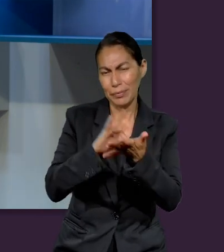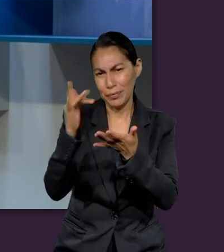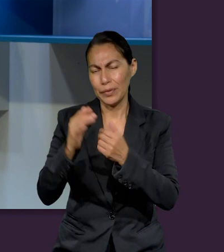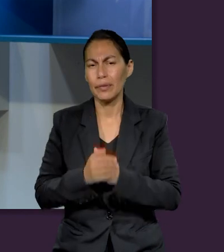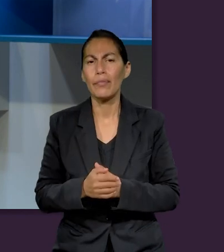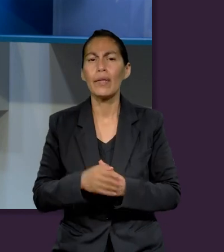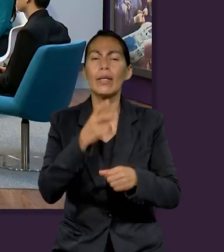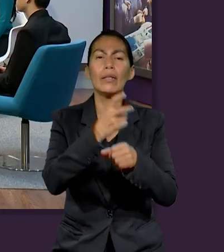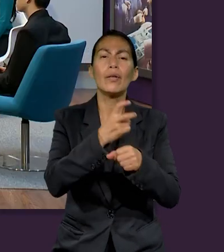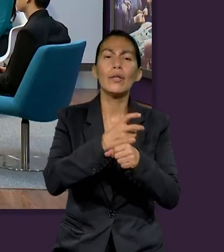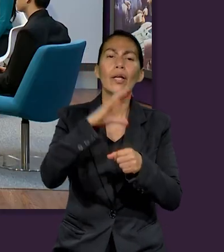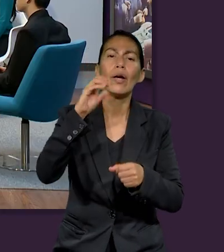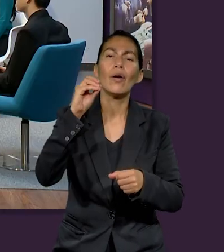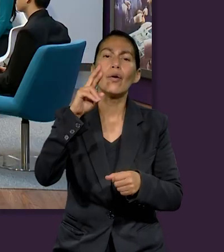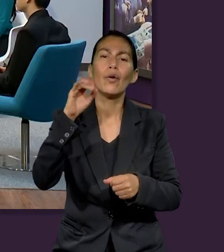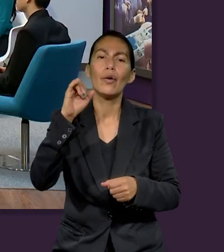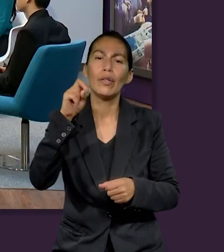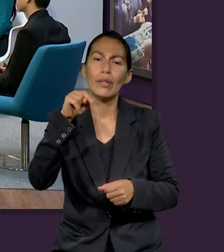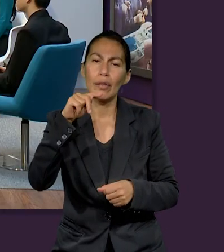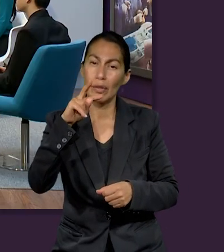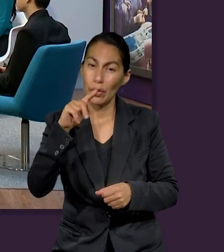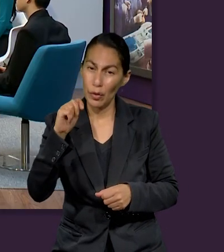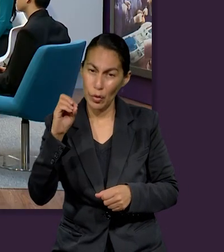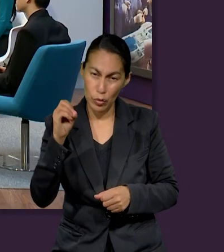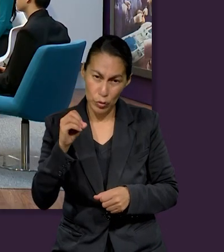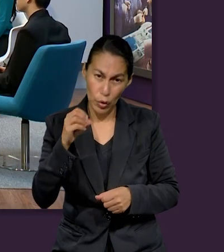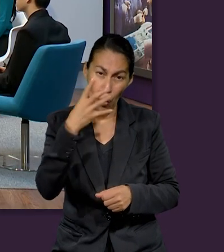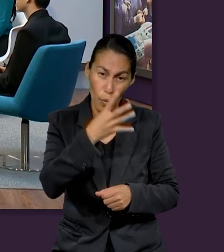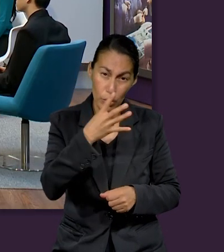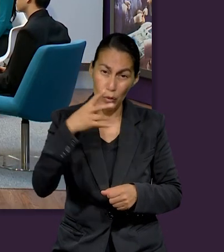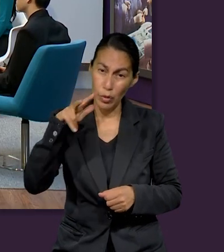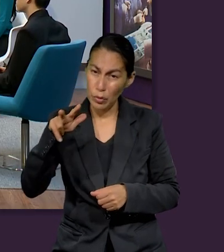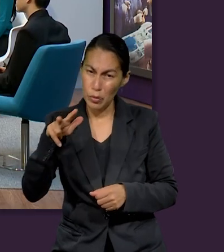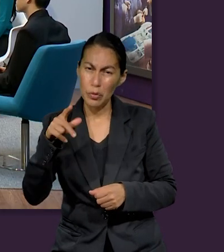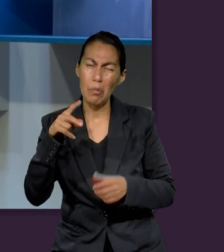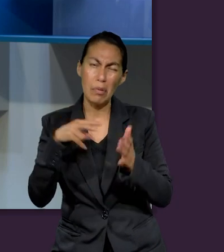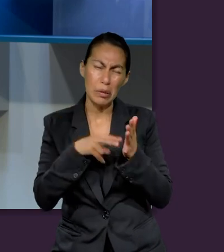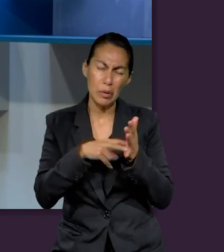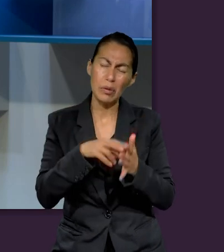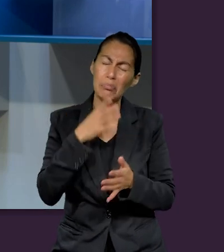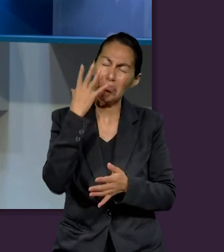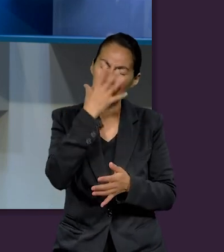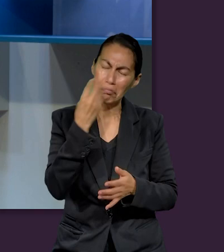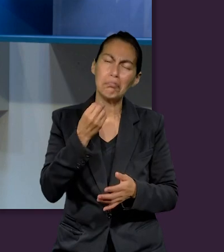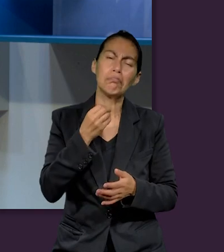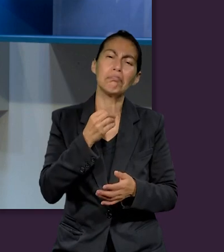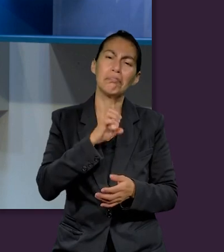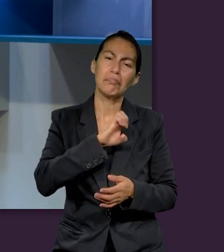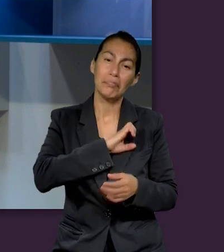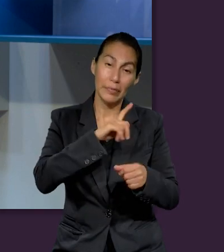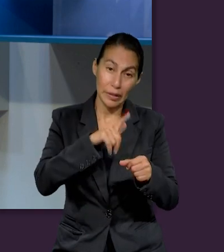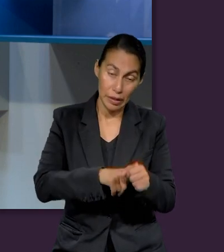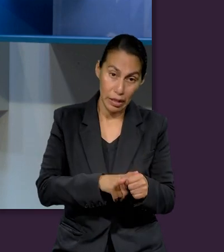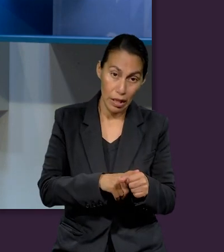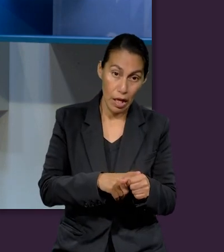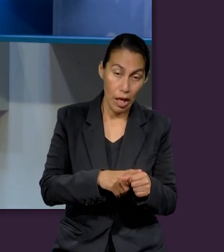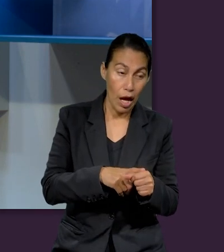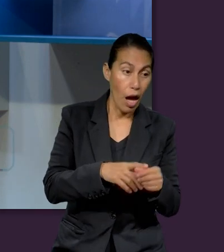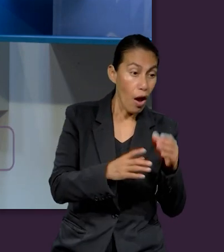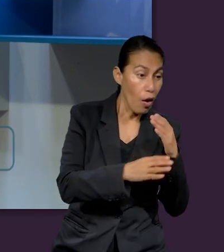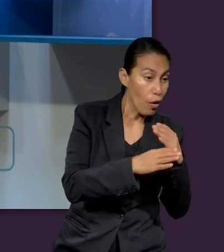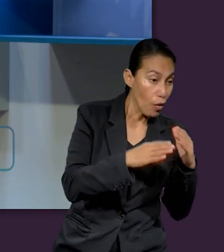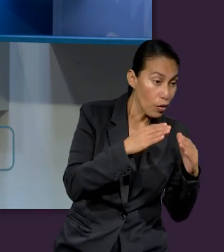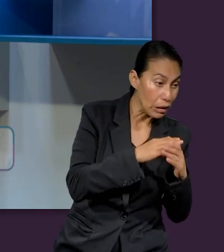segunda de Corintios capítulo 4 versículo 18 para mí es un versículo muy especial que dice No